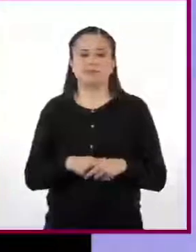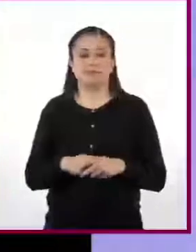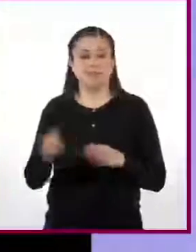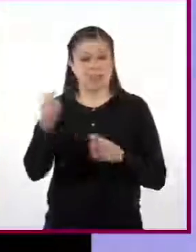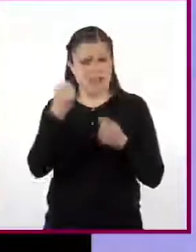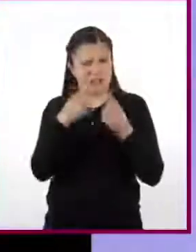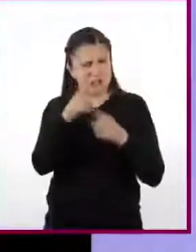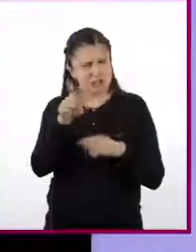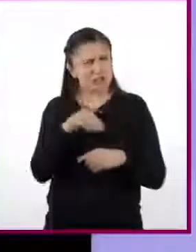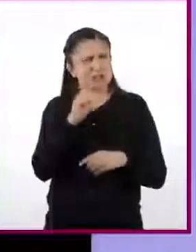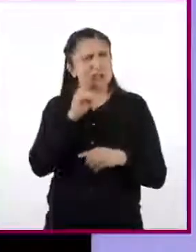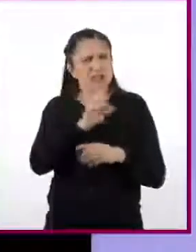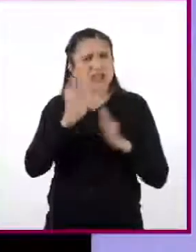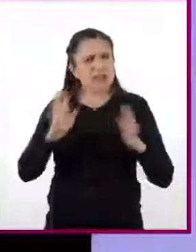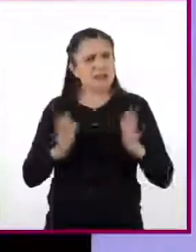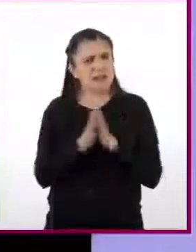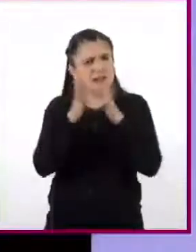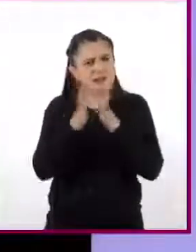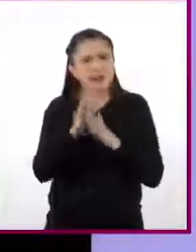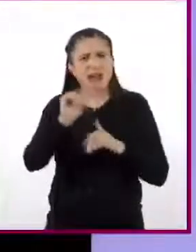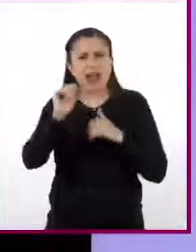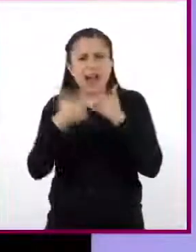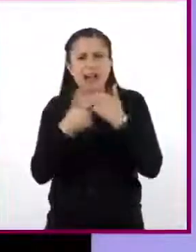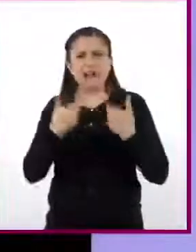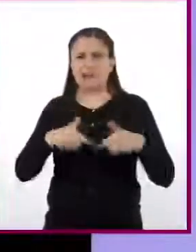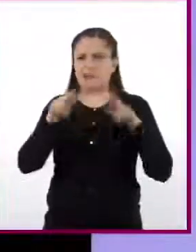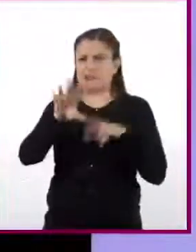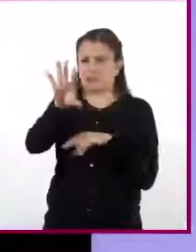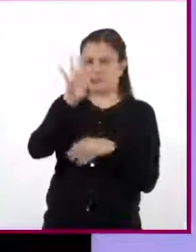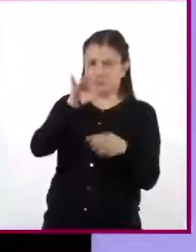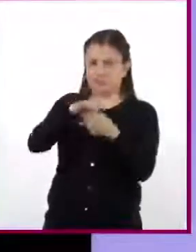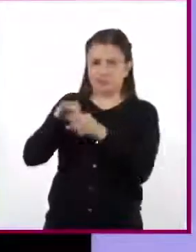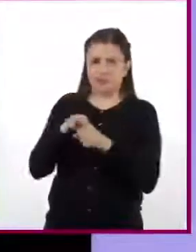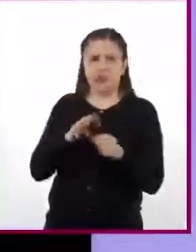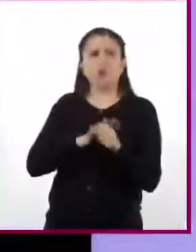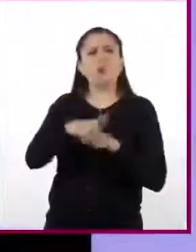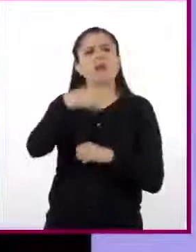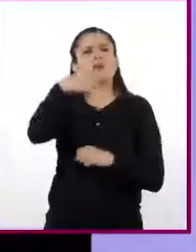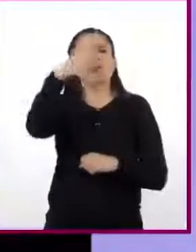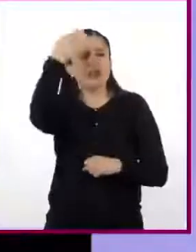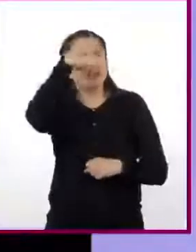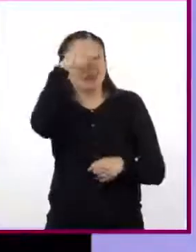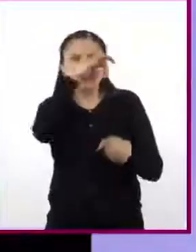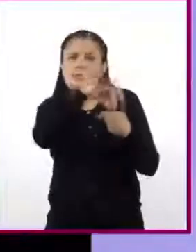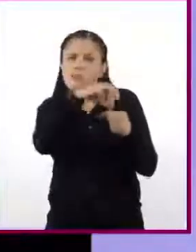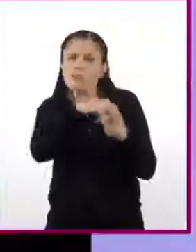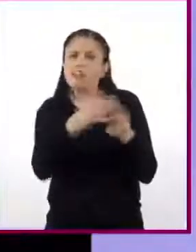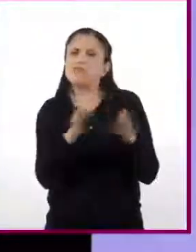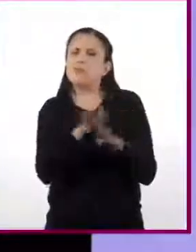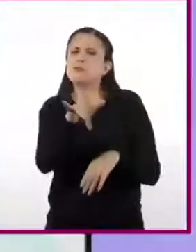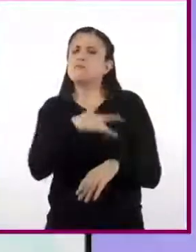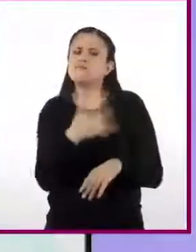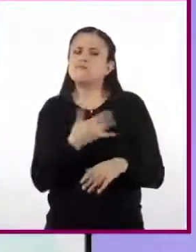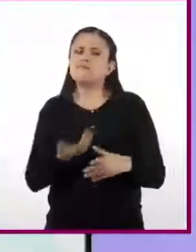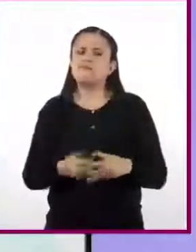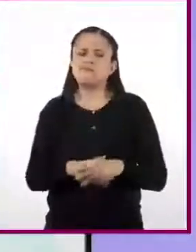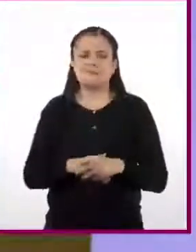¿Alguna vez has participado en la elección de alguien que te represente? ¿Cuál fue tu experiencia?